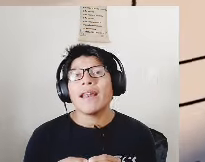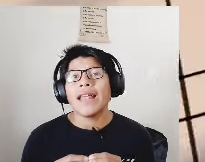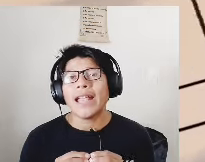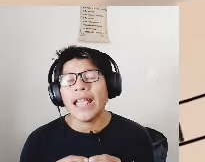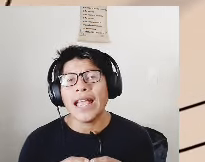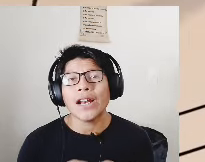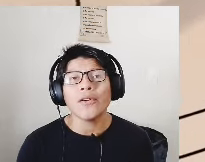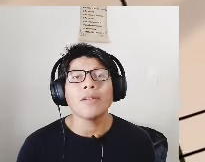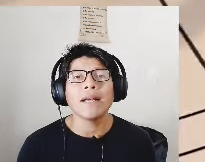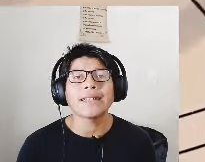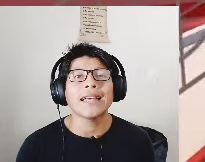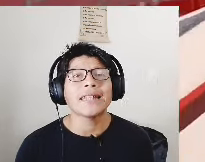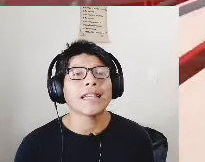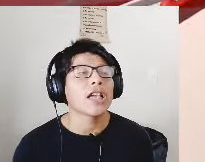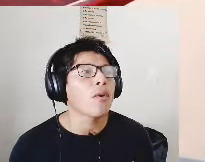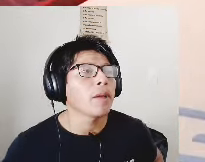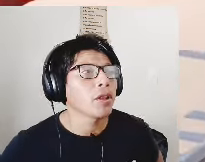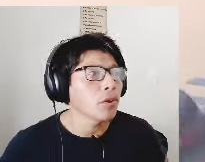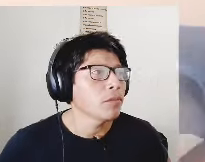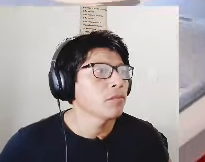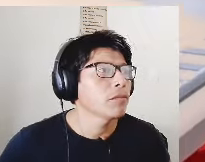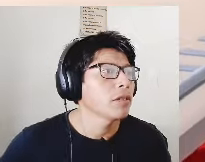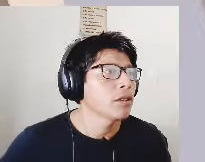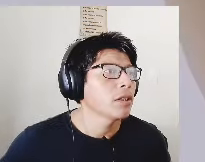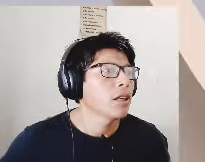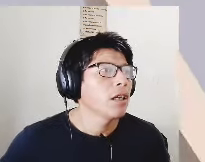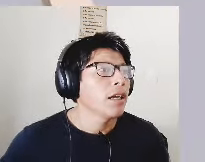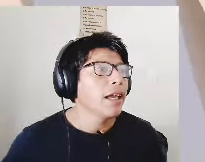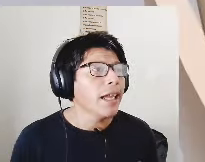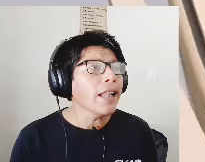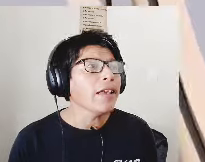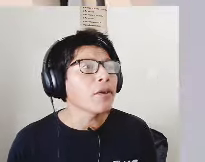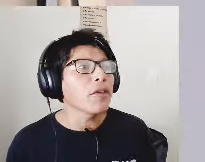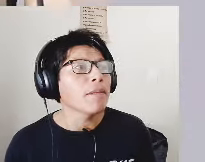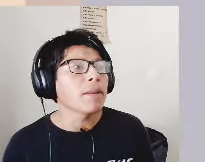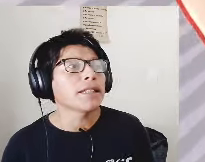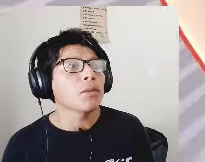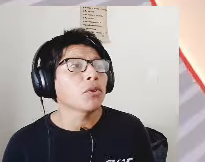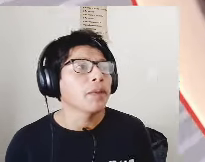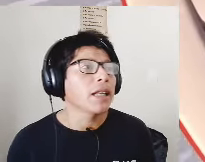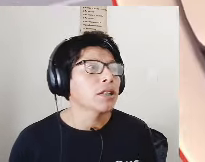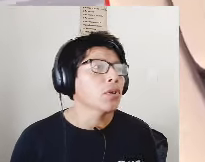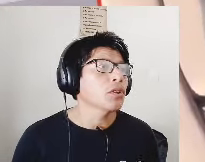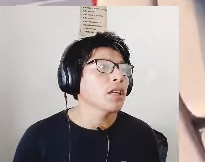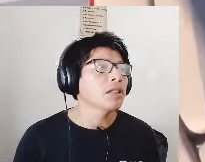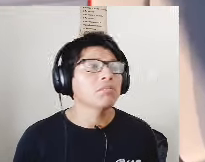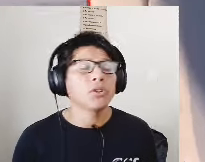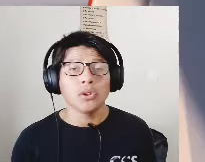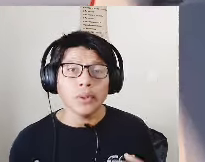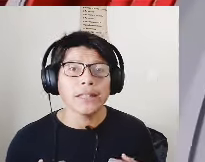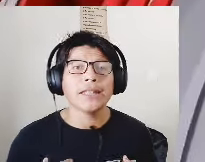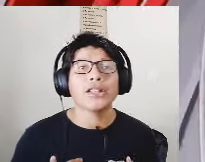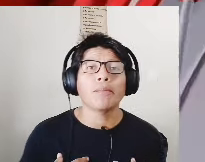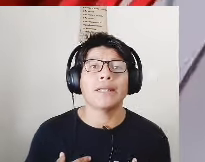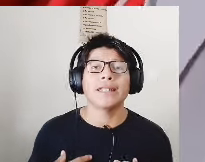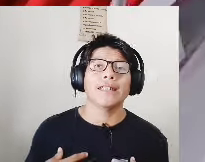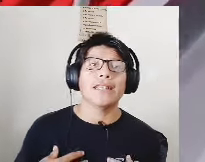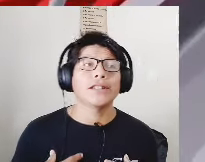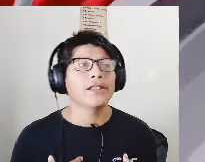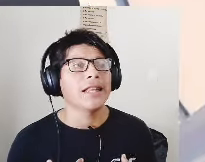el error más grande que cometió. Él debió de pensar muy bien las cosas. Si yo hubiese